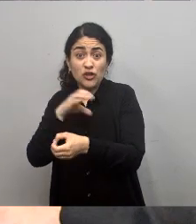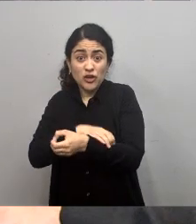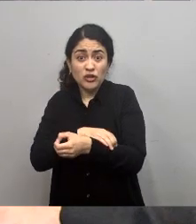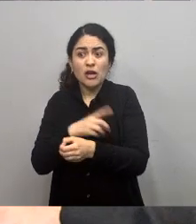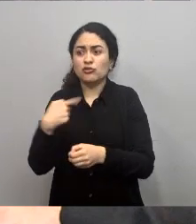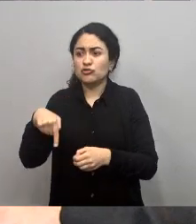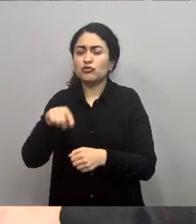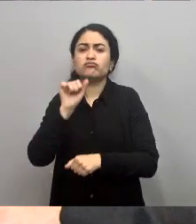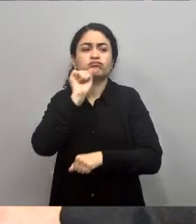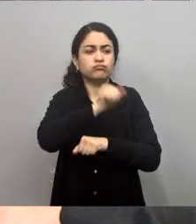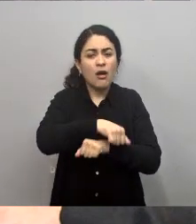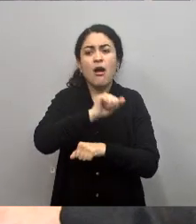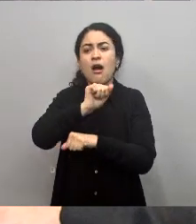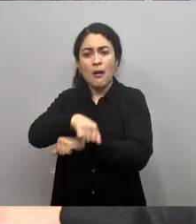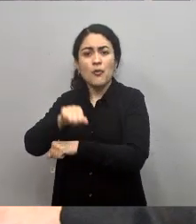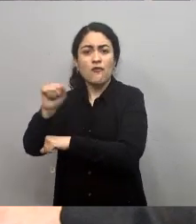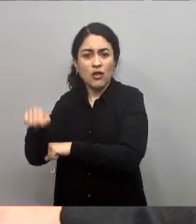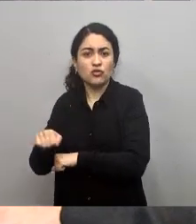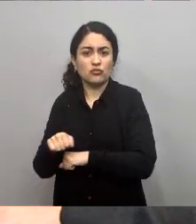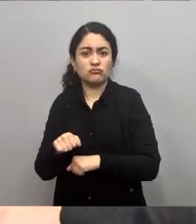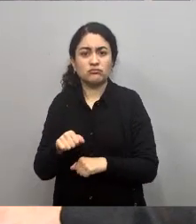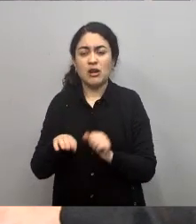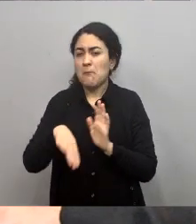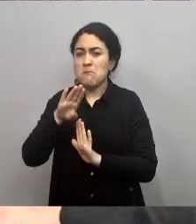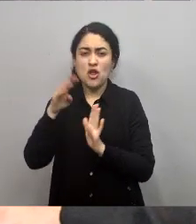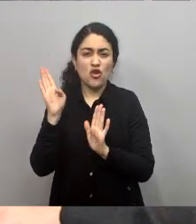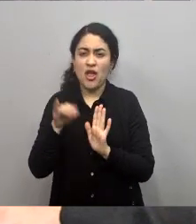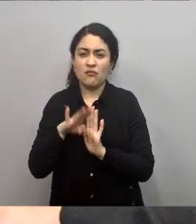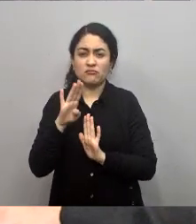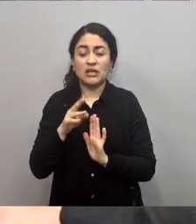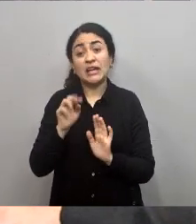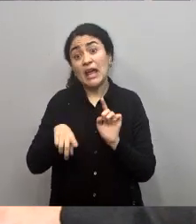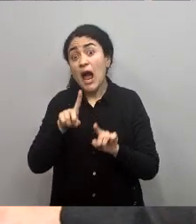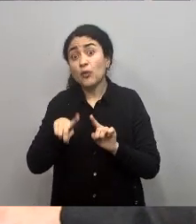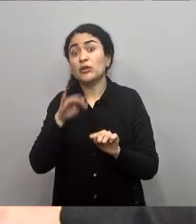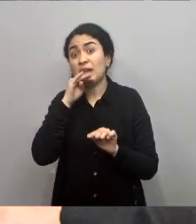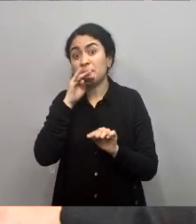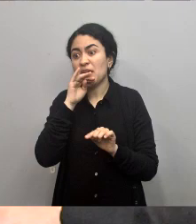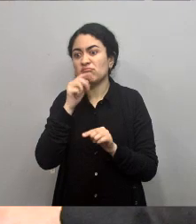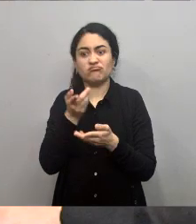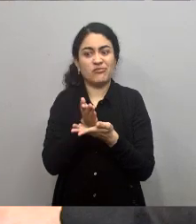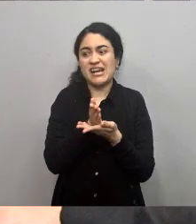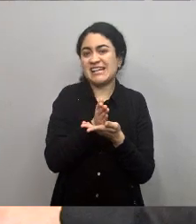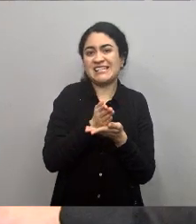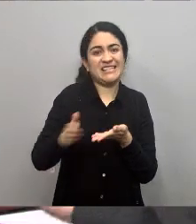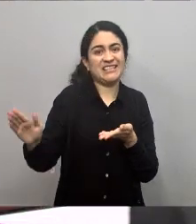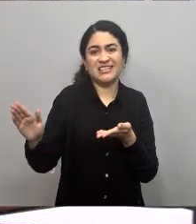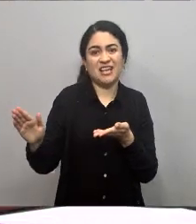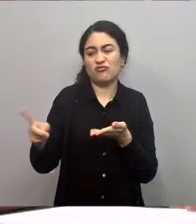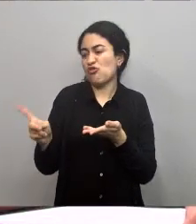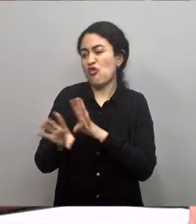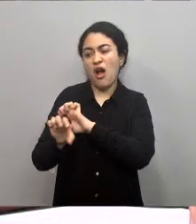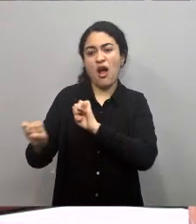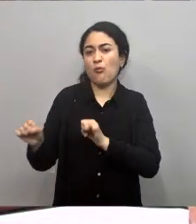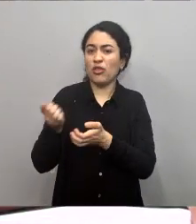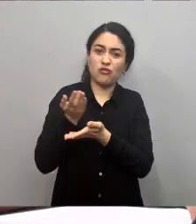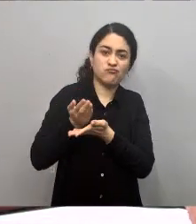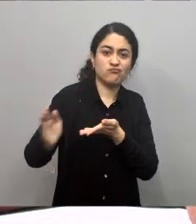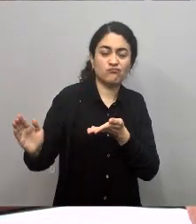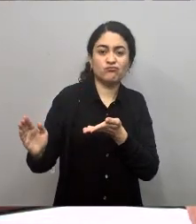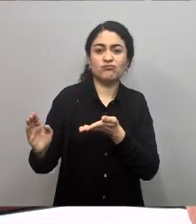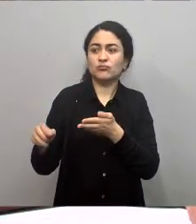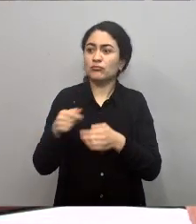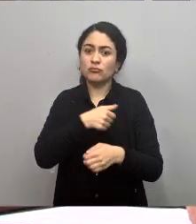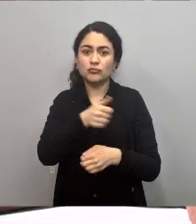ido aprobando y aún en algunos casos también rechazando de manera muy transversal